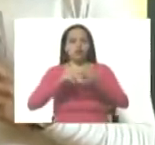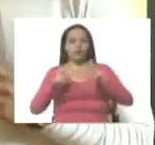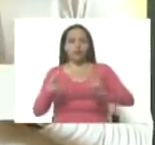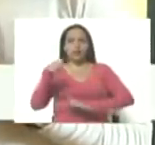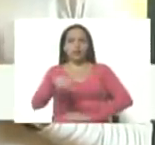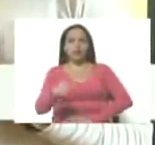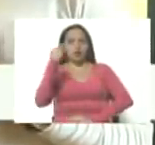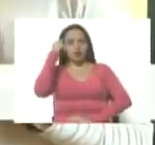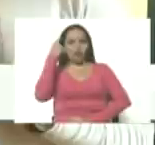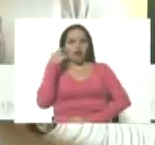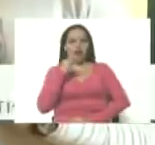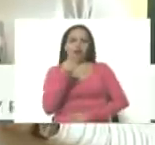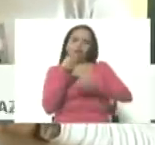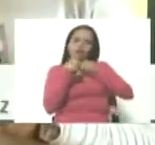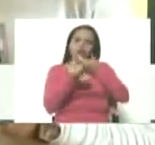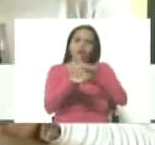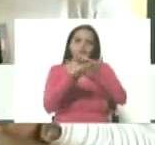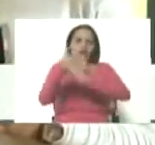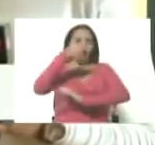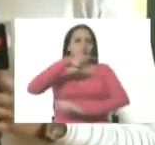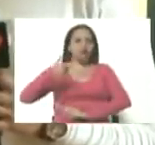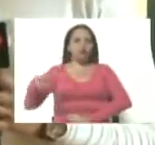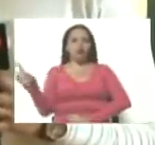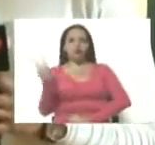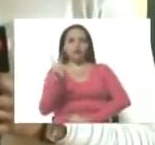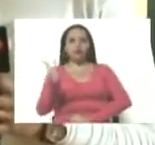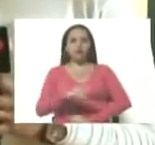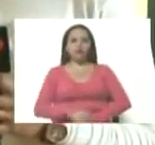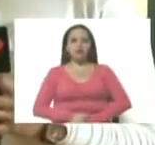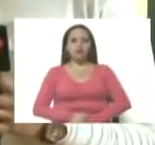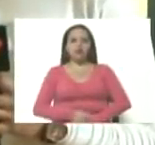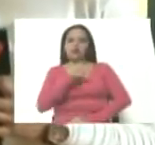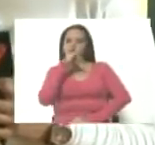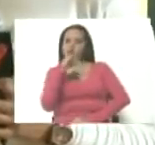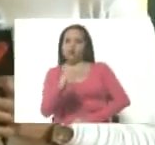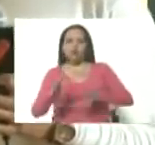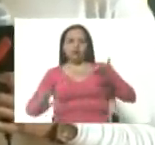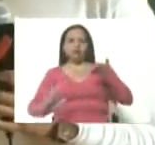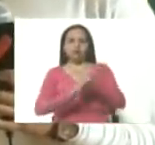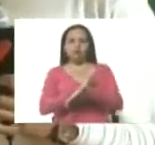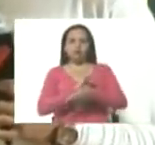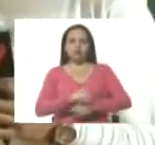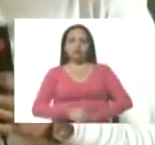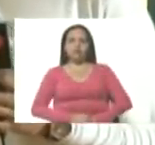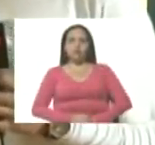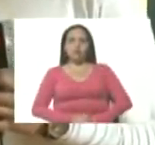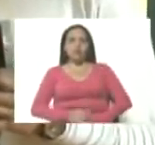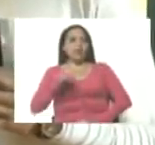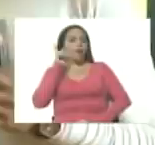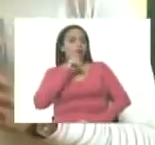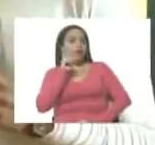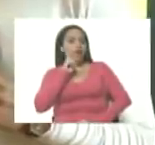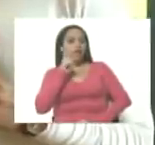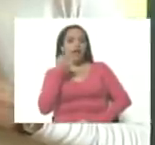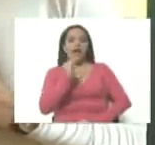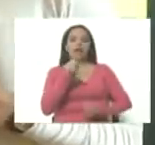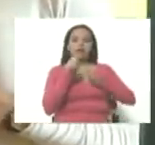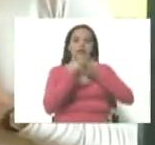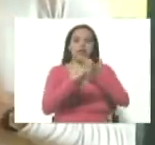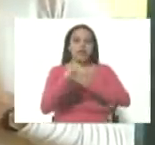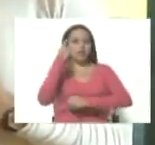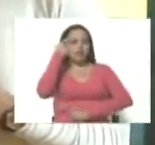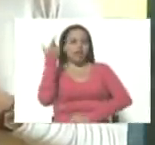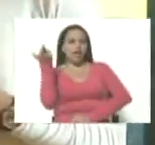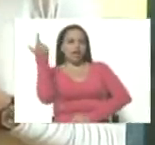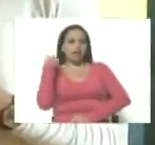día de hoy será suministrada al pueblo venezolano información que verifica y desmiente las declaraciones que el día de